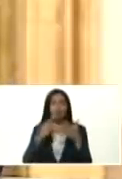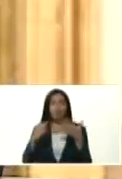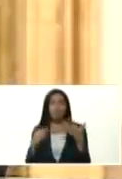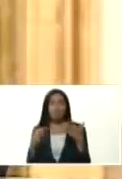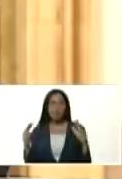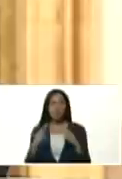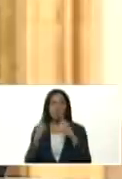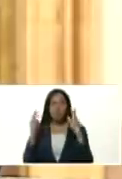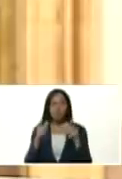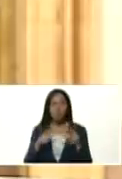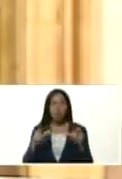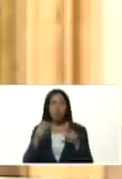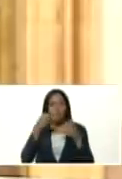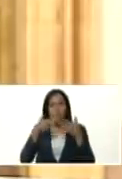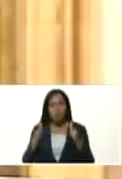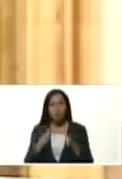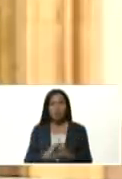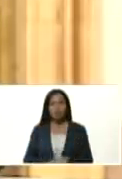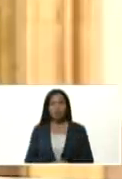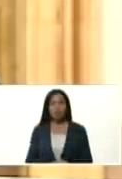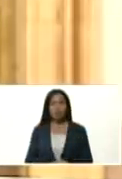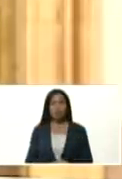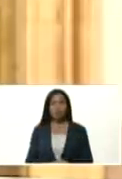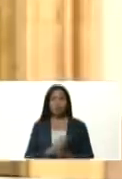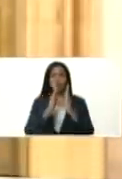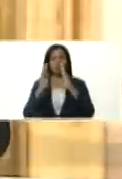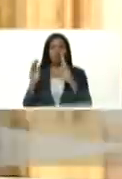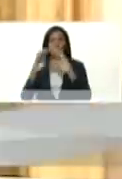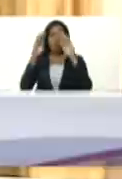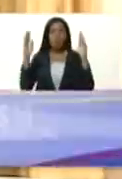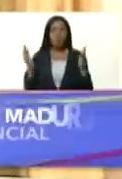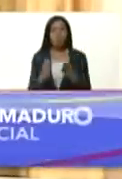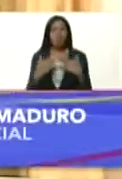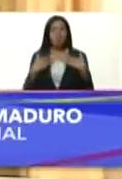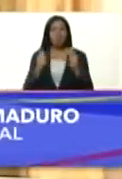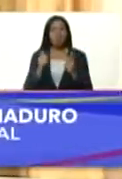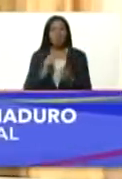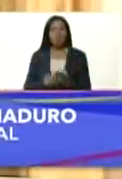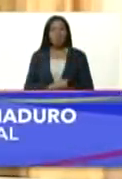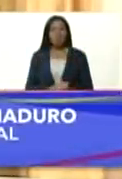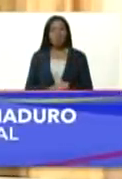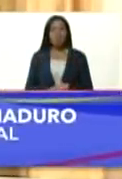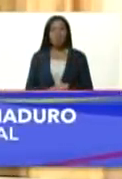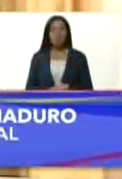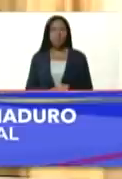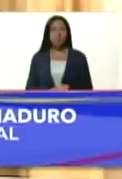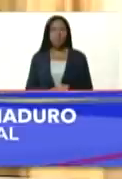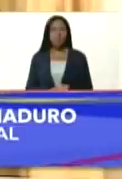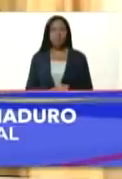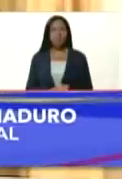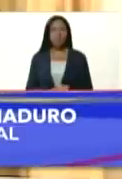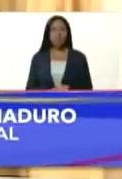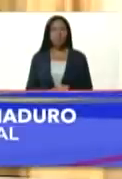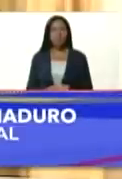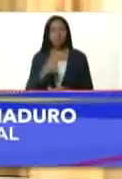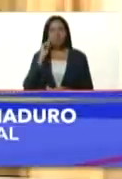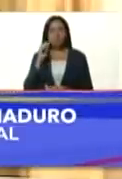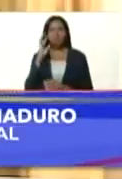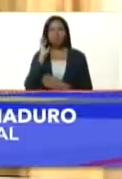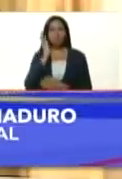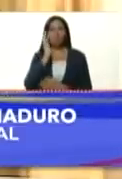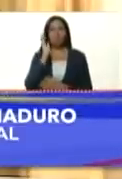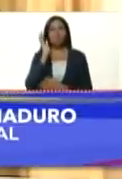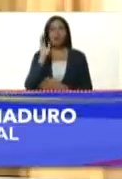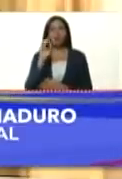aparecimientos públicos de la Organización Mundial de la Salud. Aquí está el discurso del director